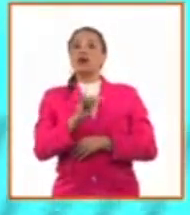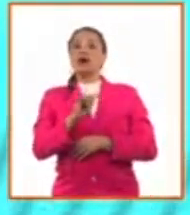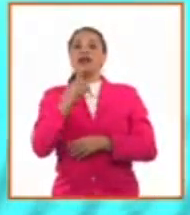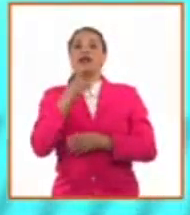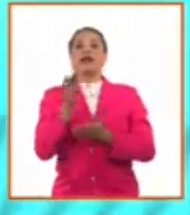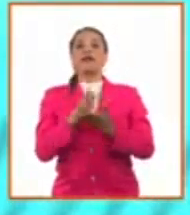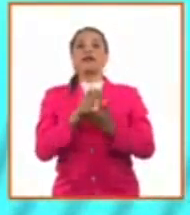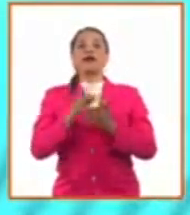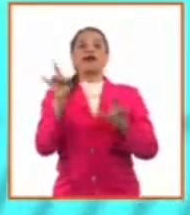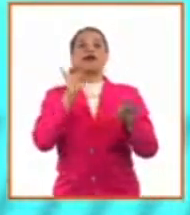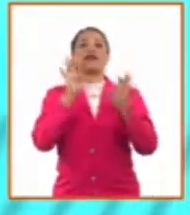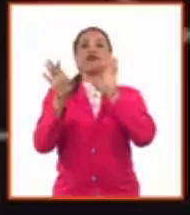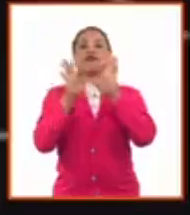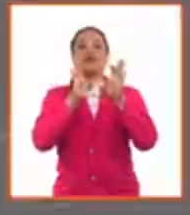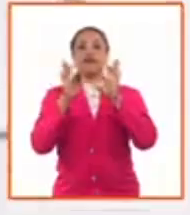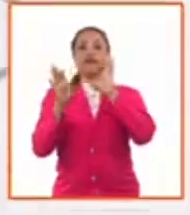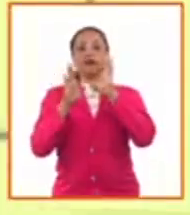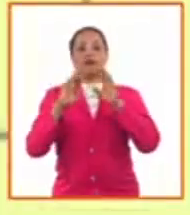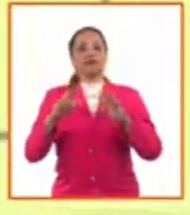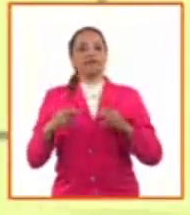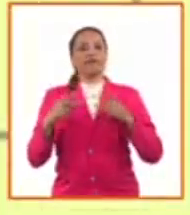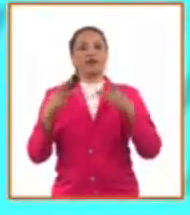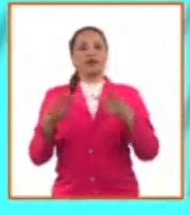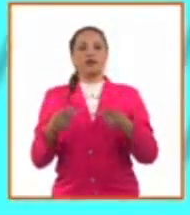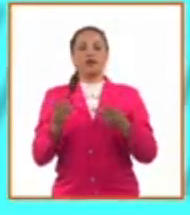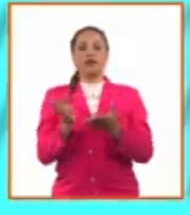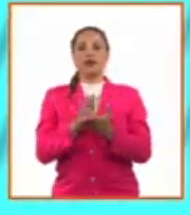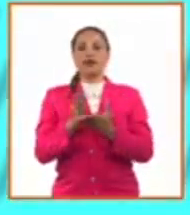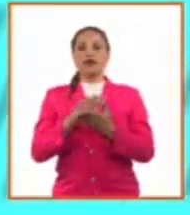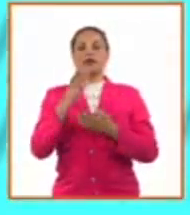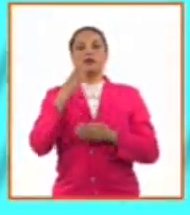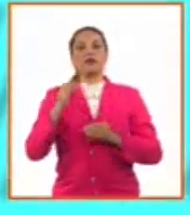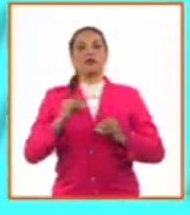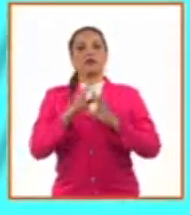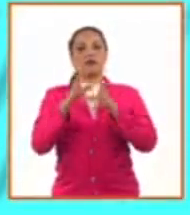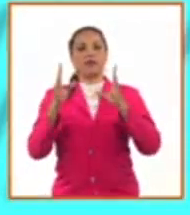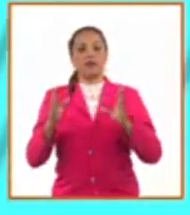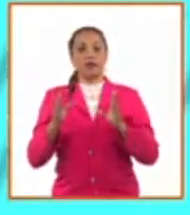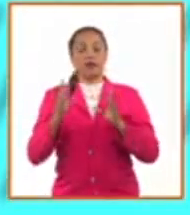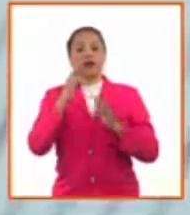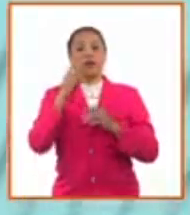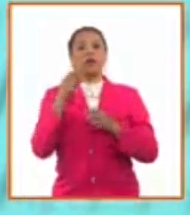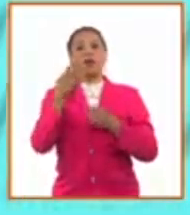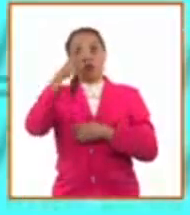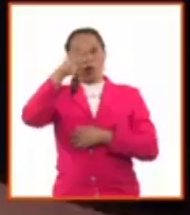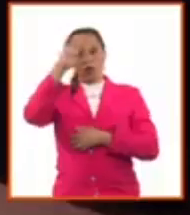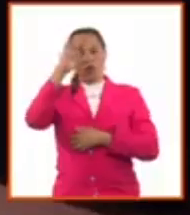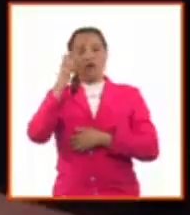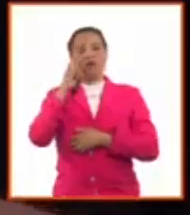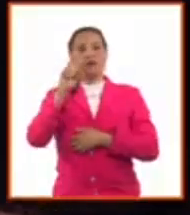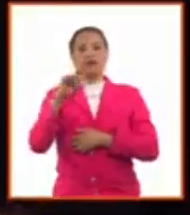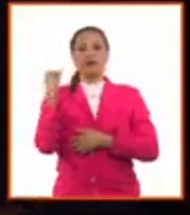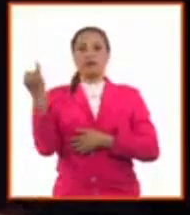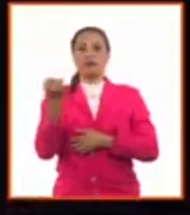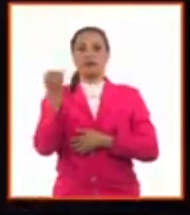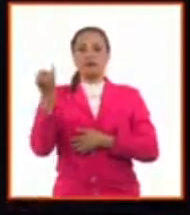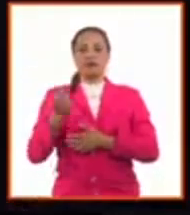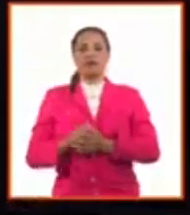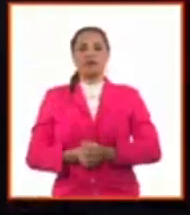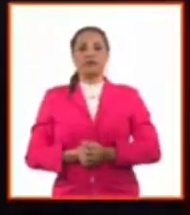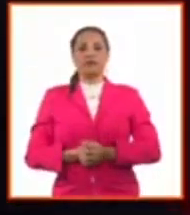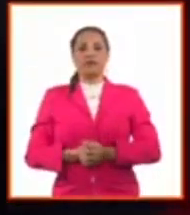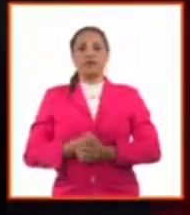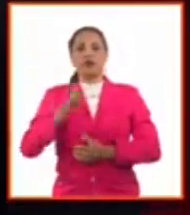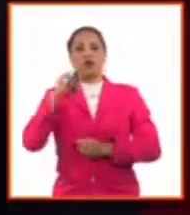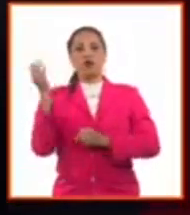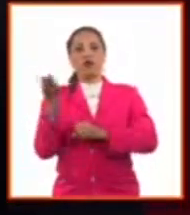como nuestra página de Facebook. Retransmisión en la revista Buenos Días y por Cubavisión Internacional. Esto es Con